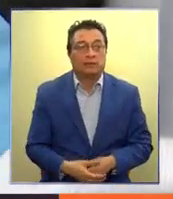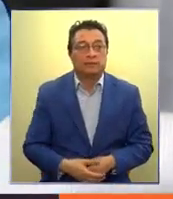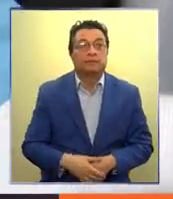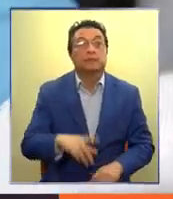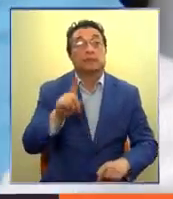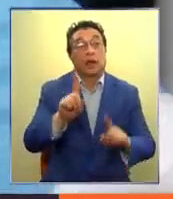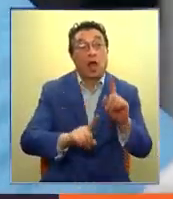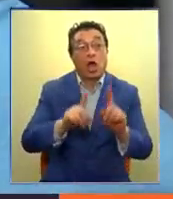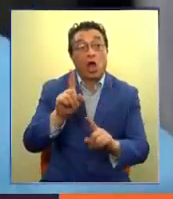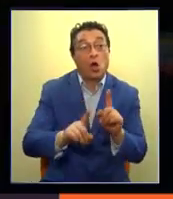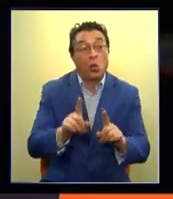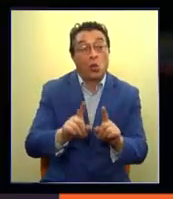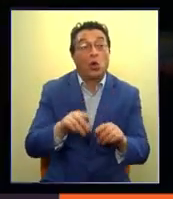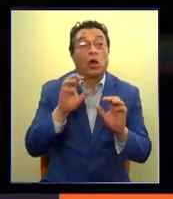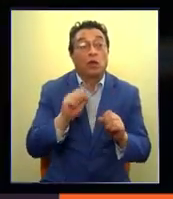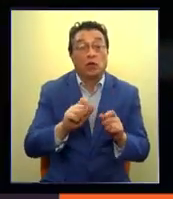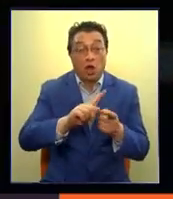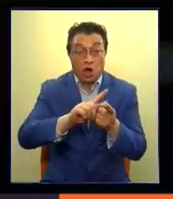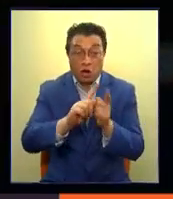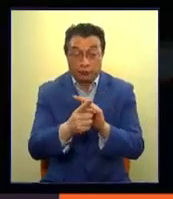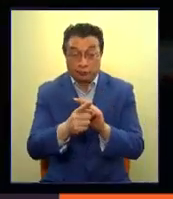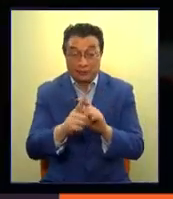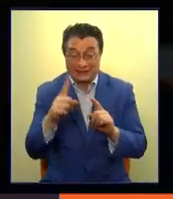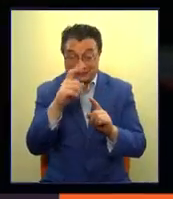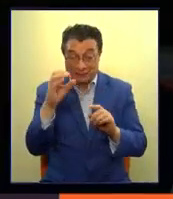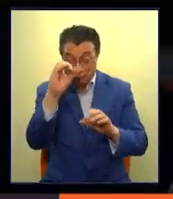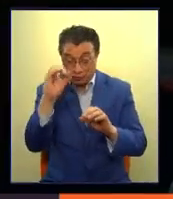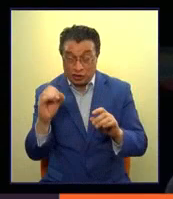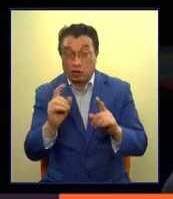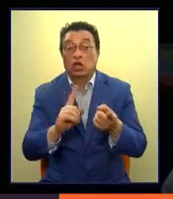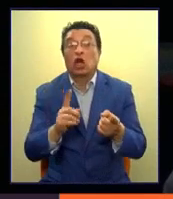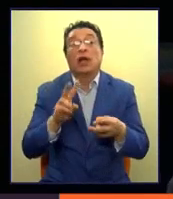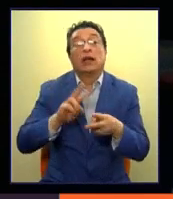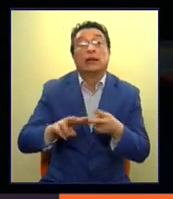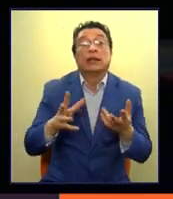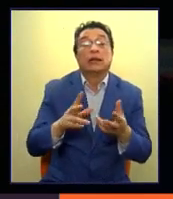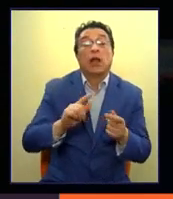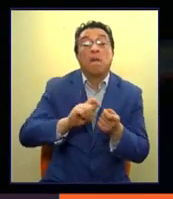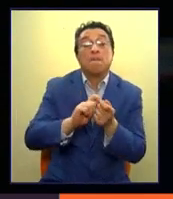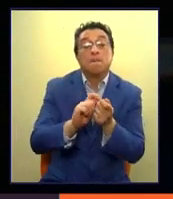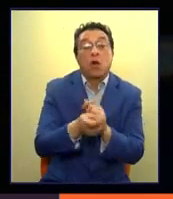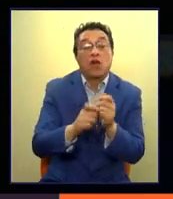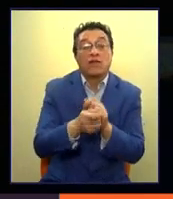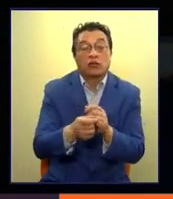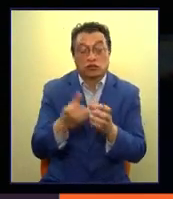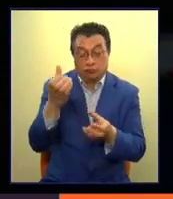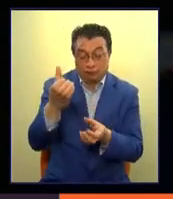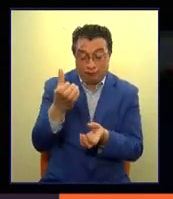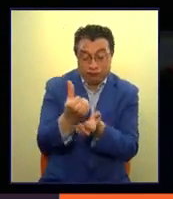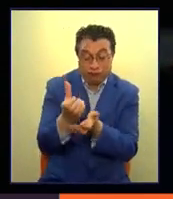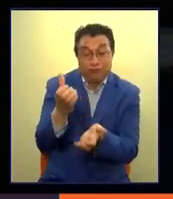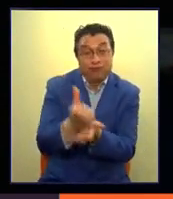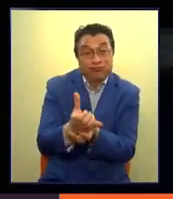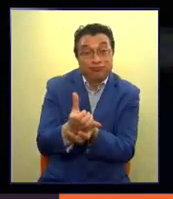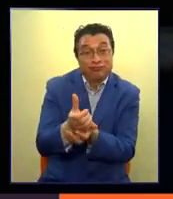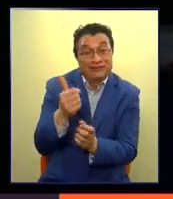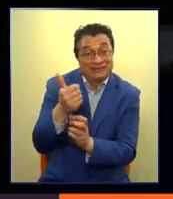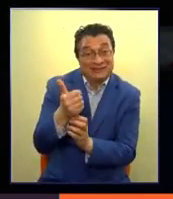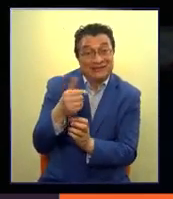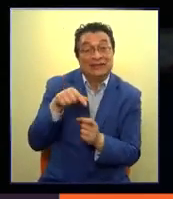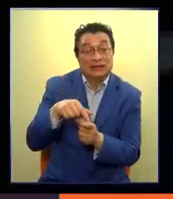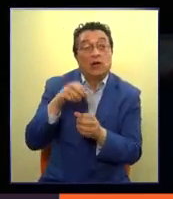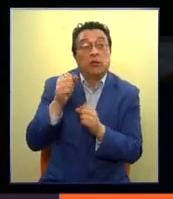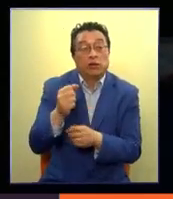Algunos, en vez de modificar completamente el arma, lo que realizan es modificaciones del cartucho de fogueo, de tal manera que